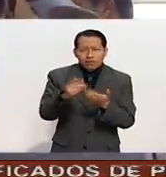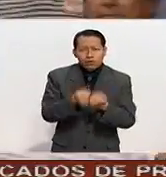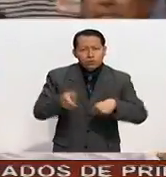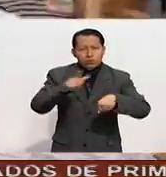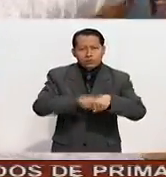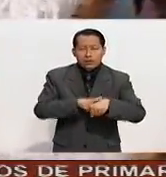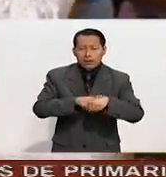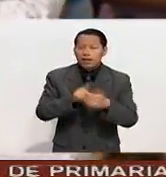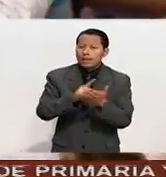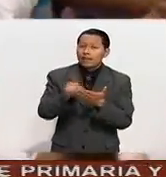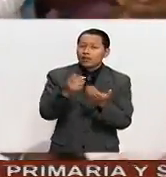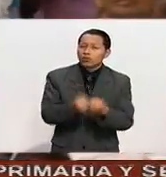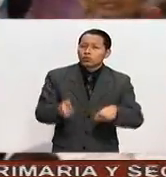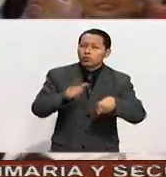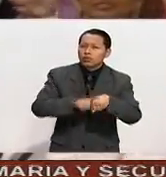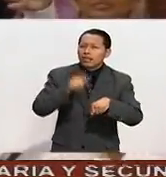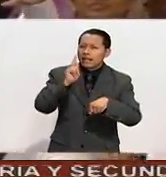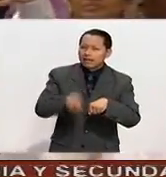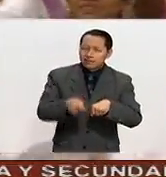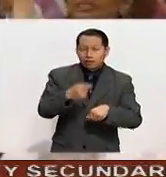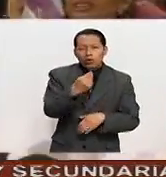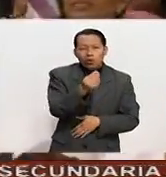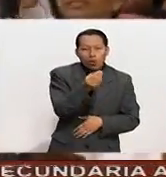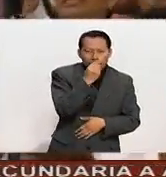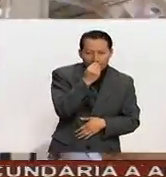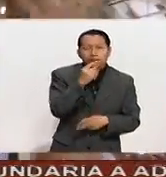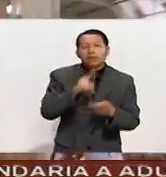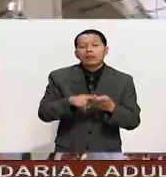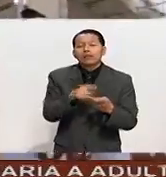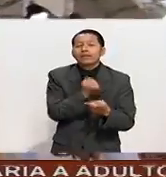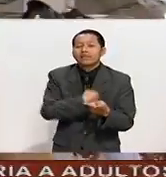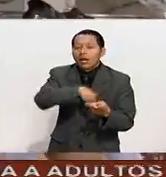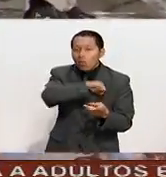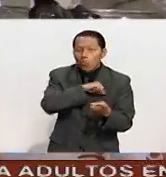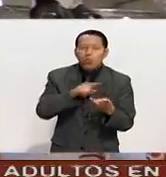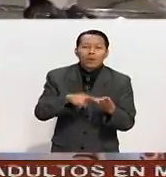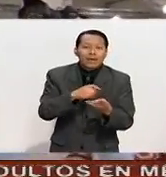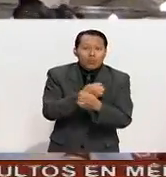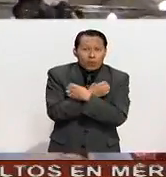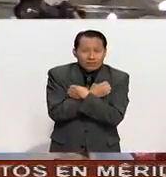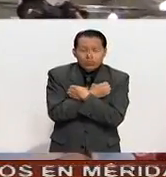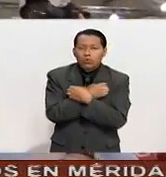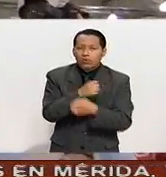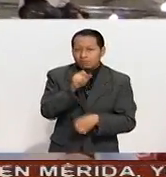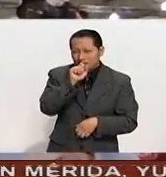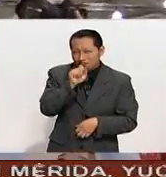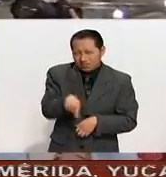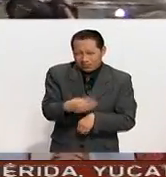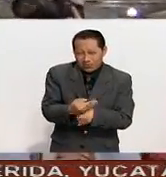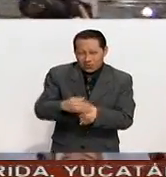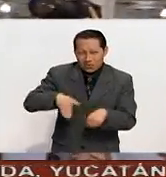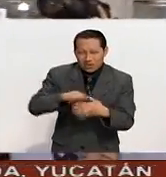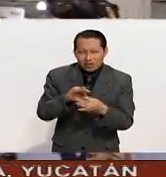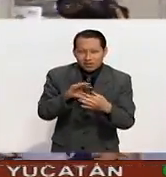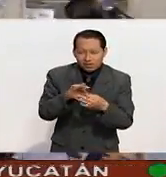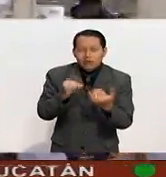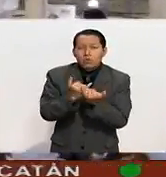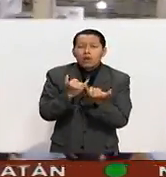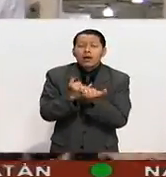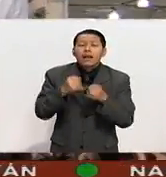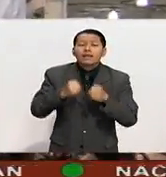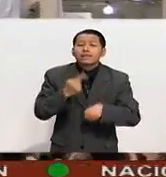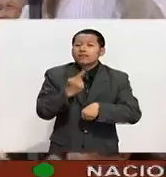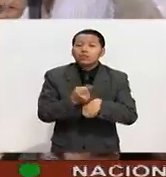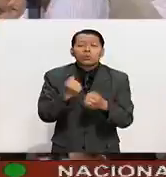Los derechos sociales son el derecho a la alimentación, a la salud, a la educación, en este caso lo que estamos comentando, a la